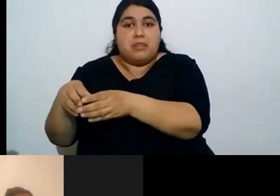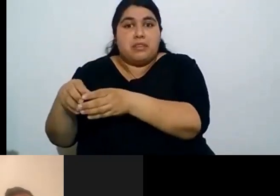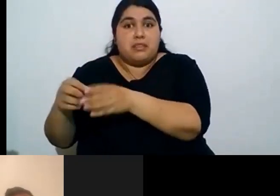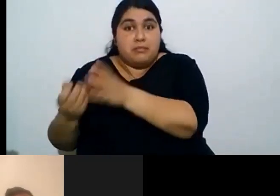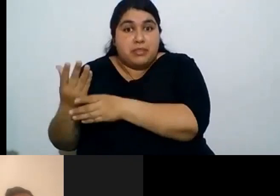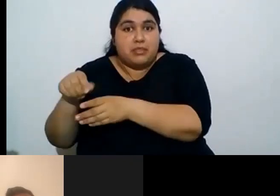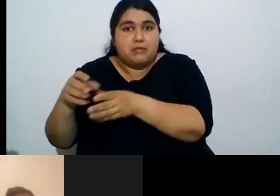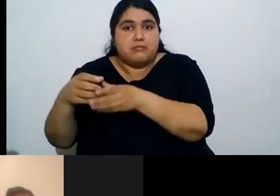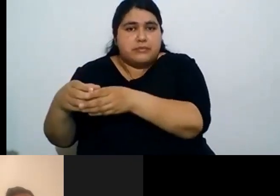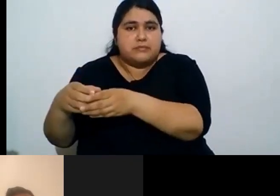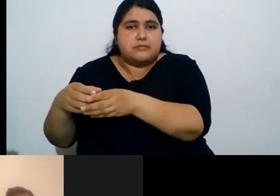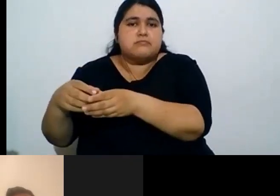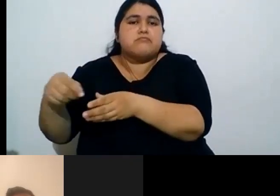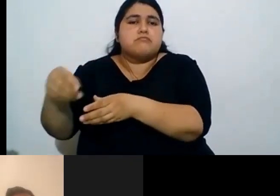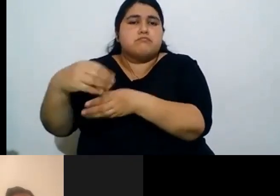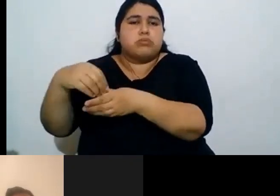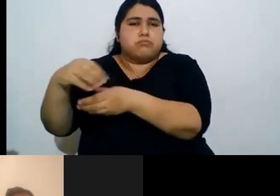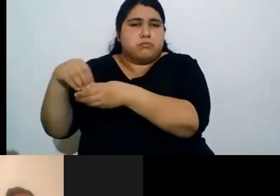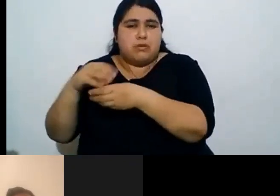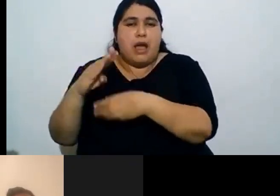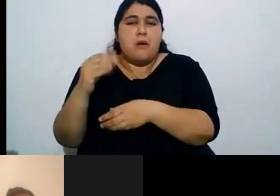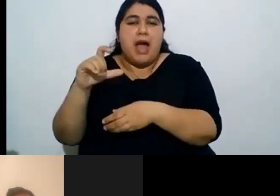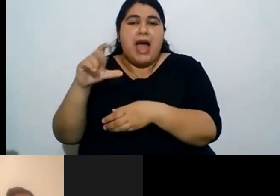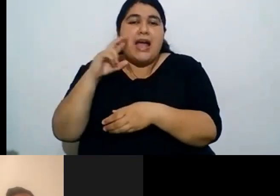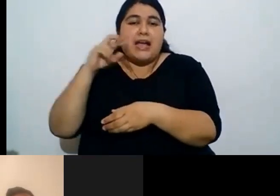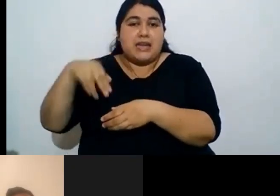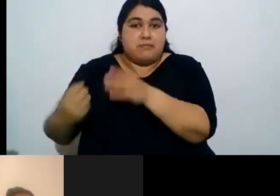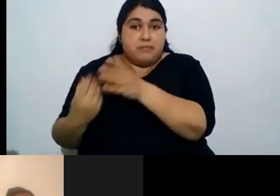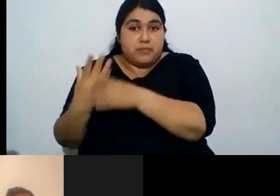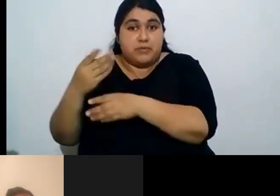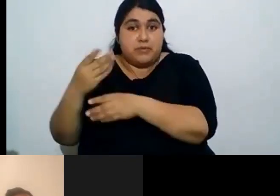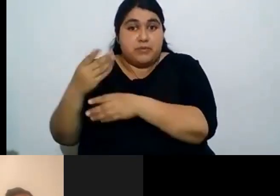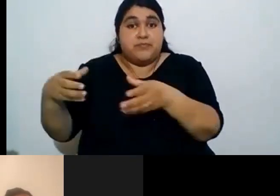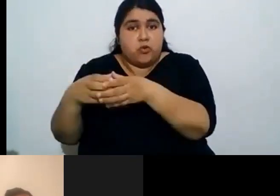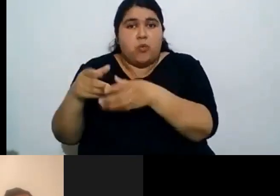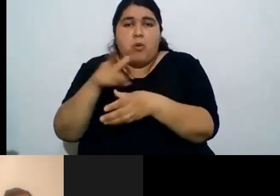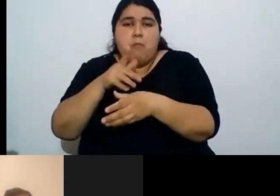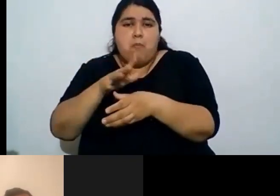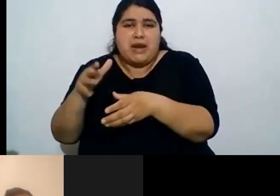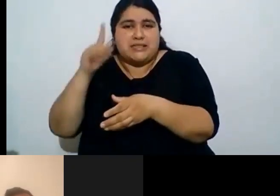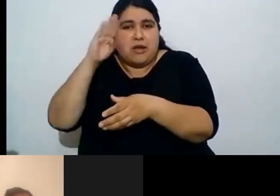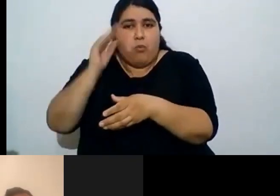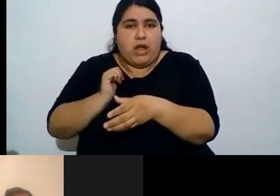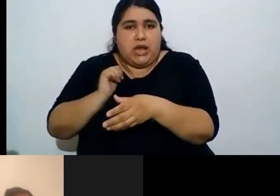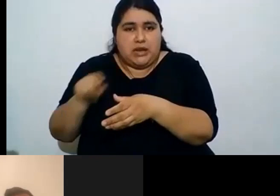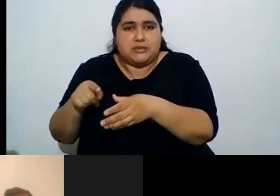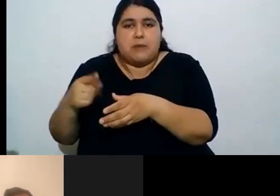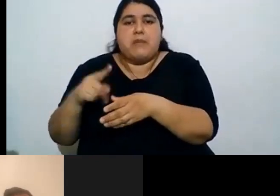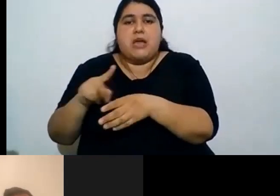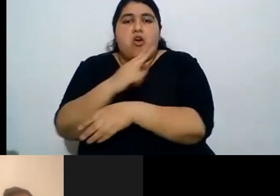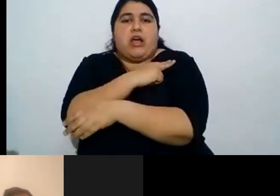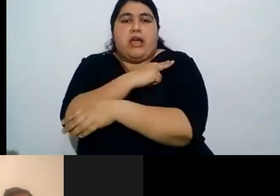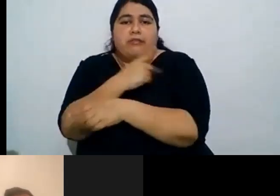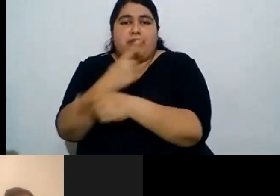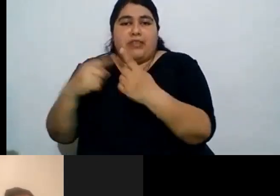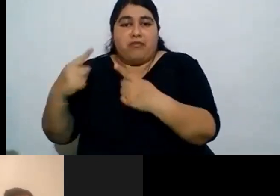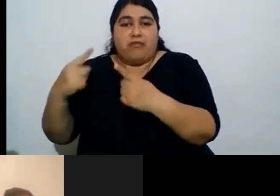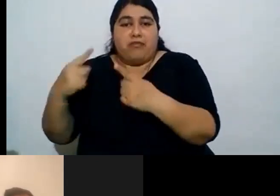se forman unas BACRIM, unas bandas criminales que son tipos de ejército con distintos jefes en distintos